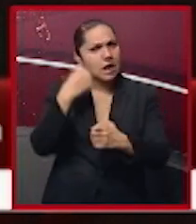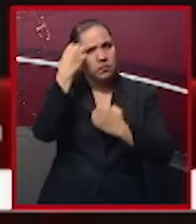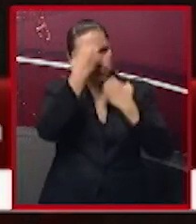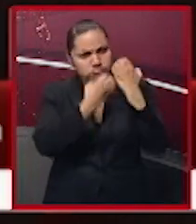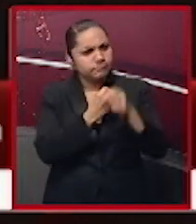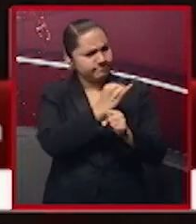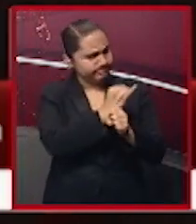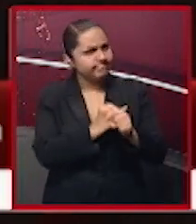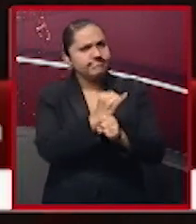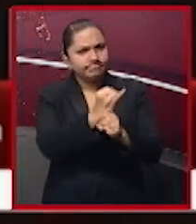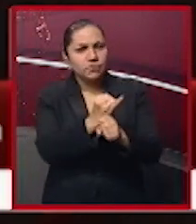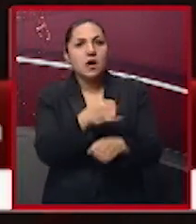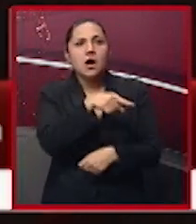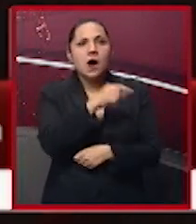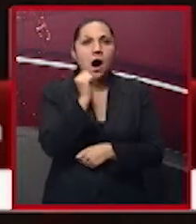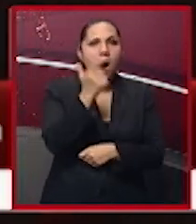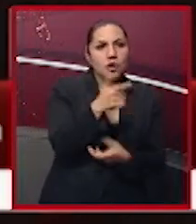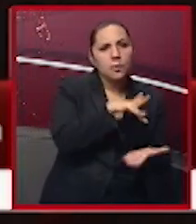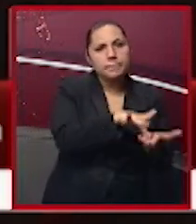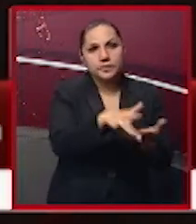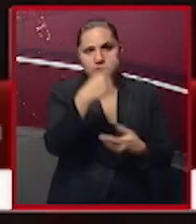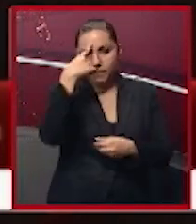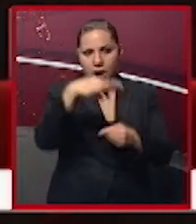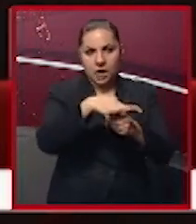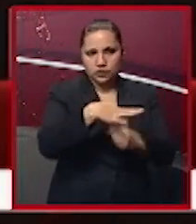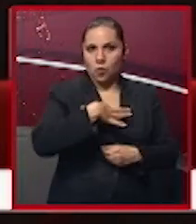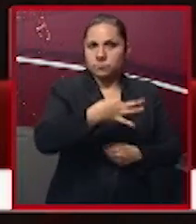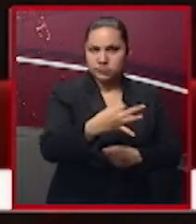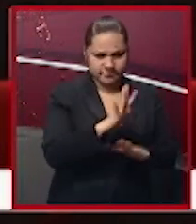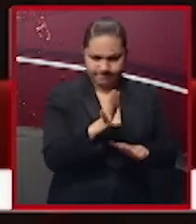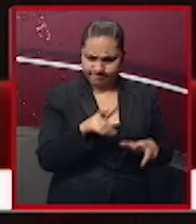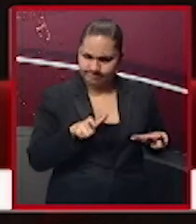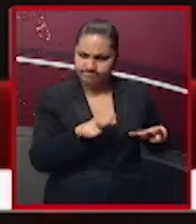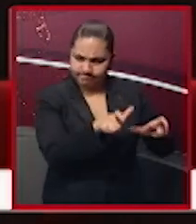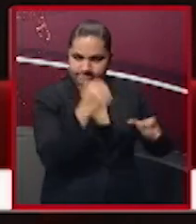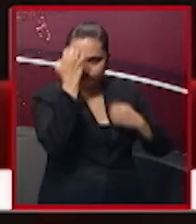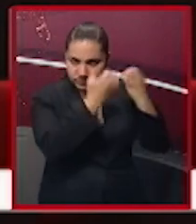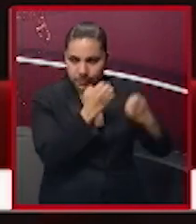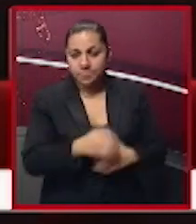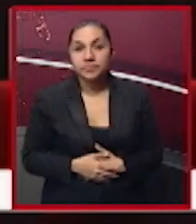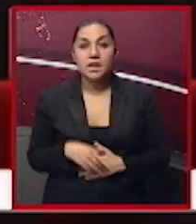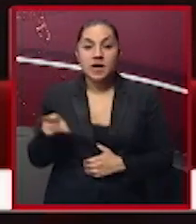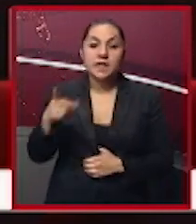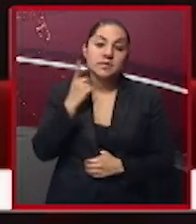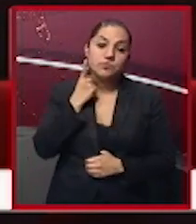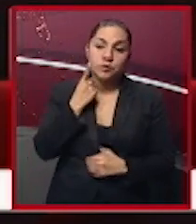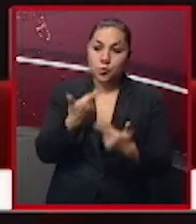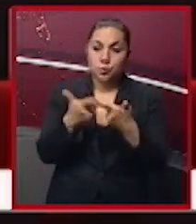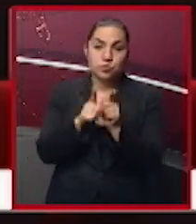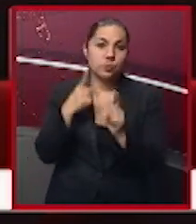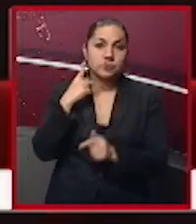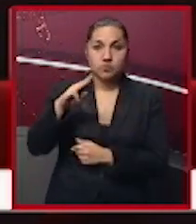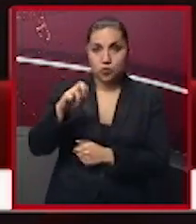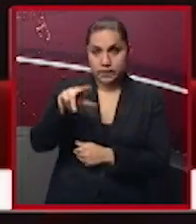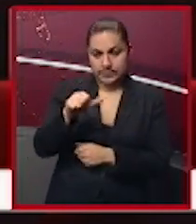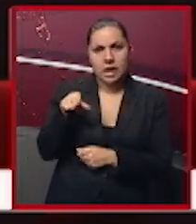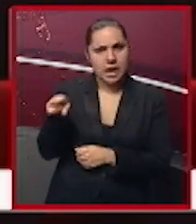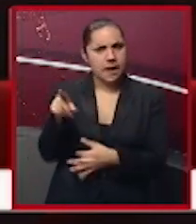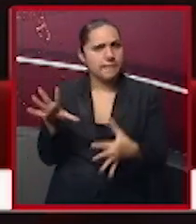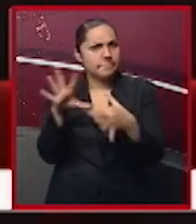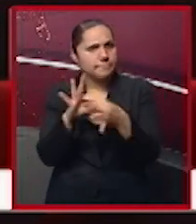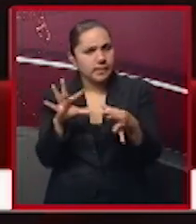electorales. Por Morena, la diputada Dulce María afirmó que el funcionario no cumplió con su encargo. La legisladora